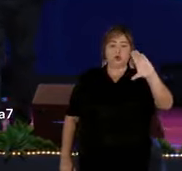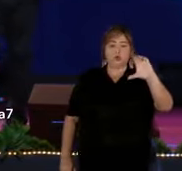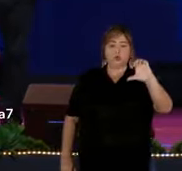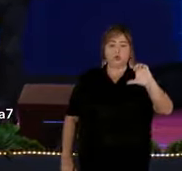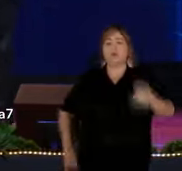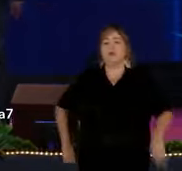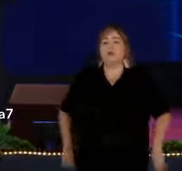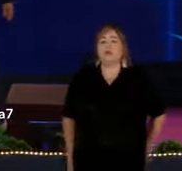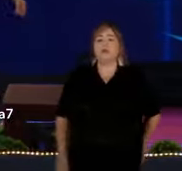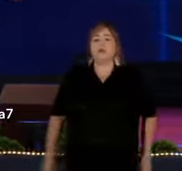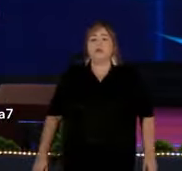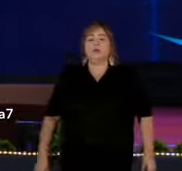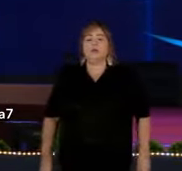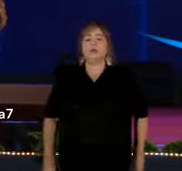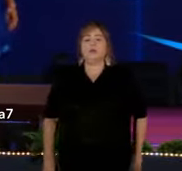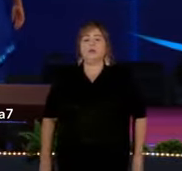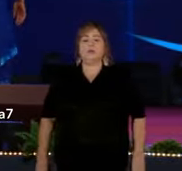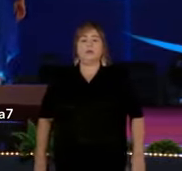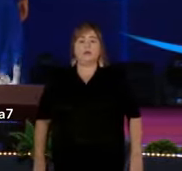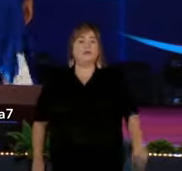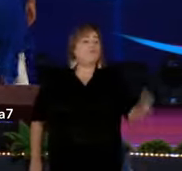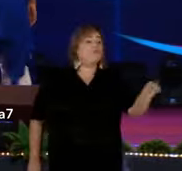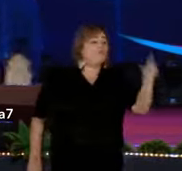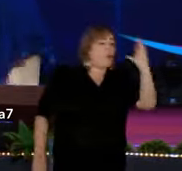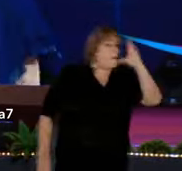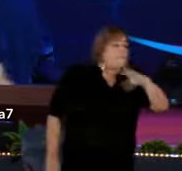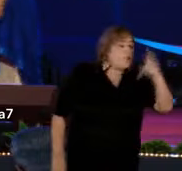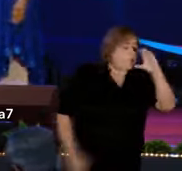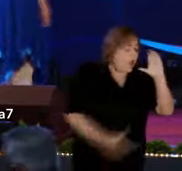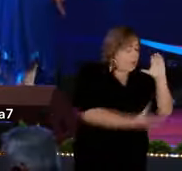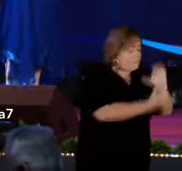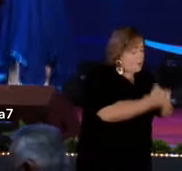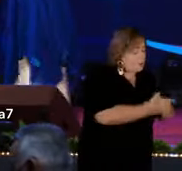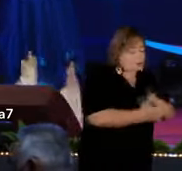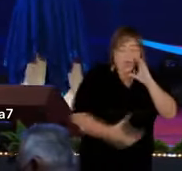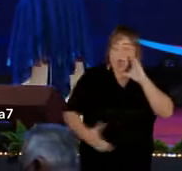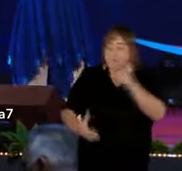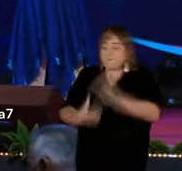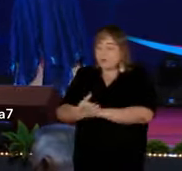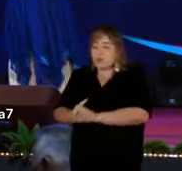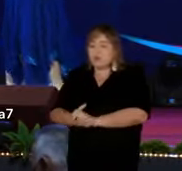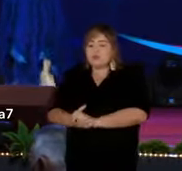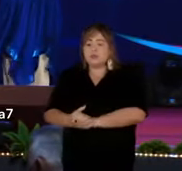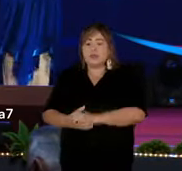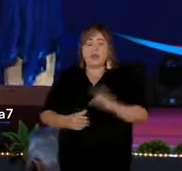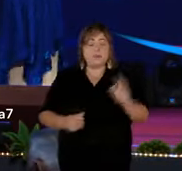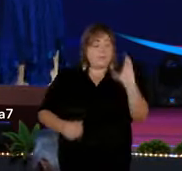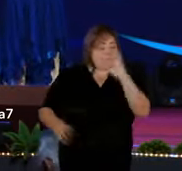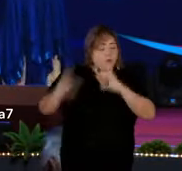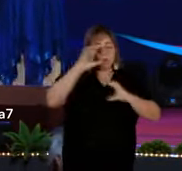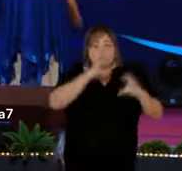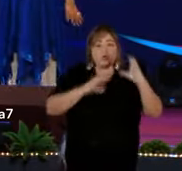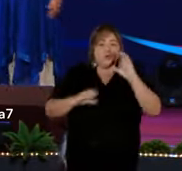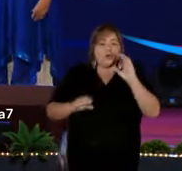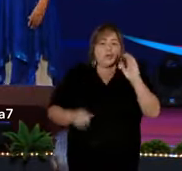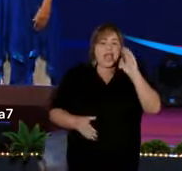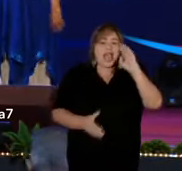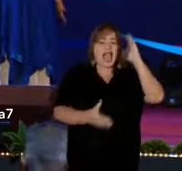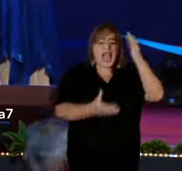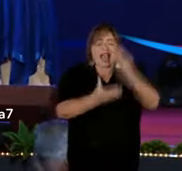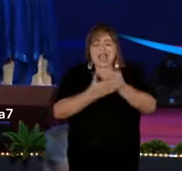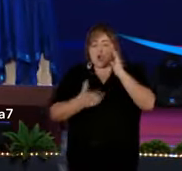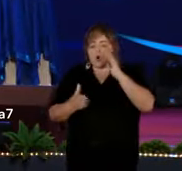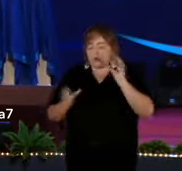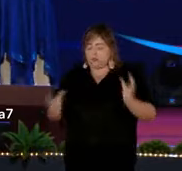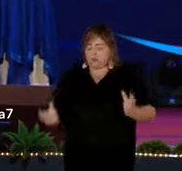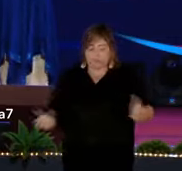tienes a tu esposa, si tienes a tu esposo, a tus hijos, se tomen de la mano como hace mi hermana Maritere